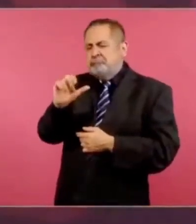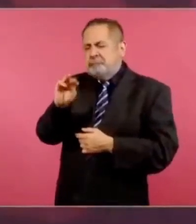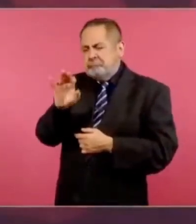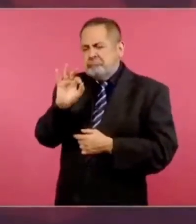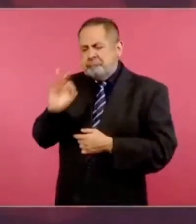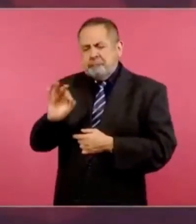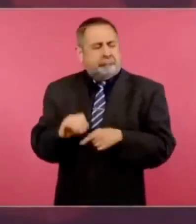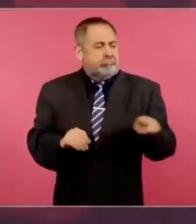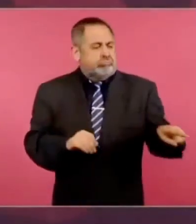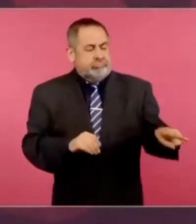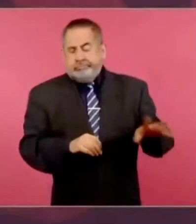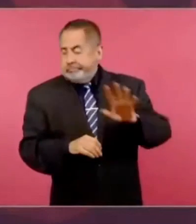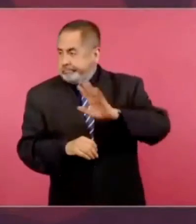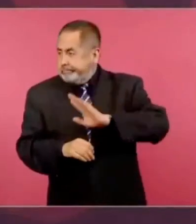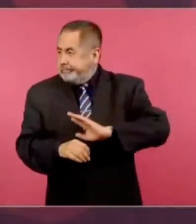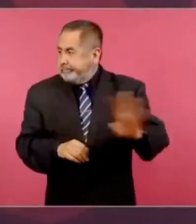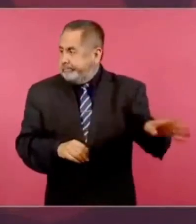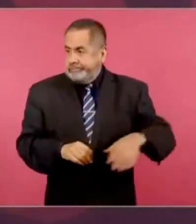estaba